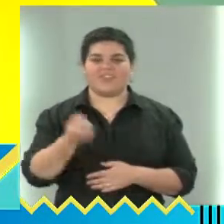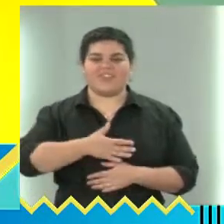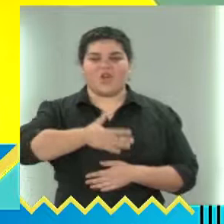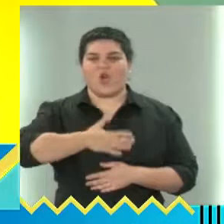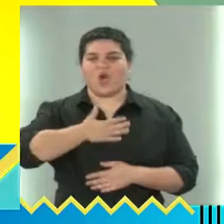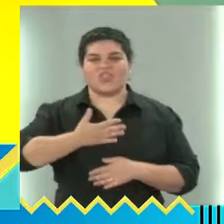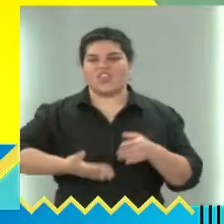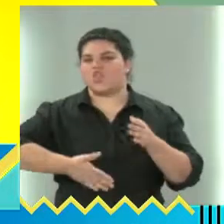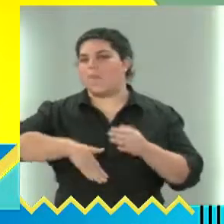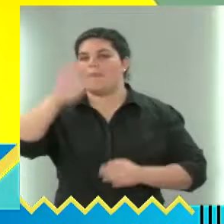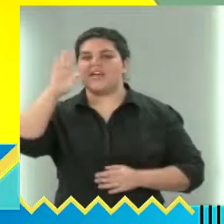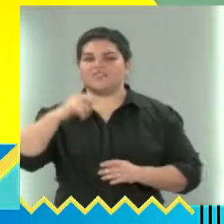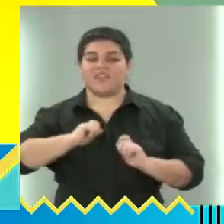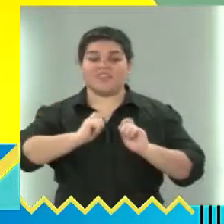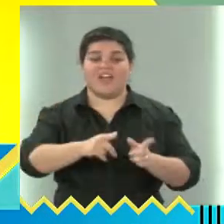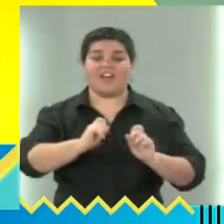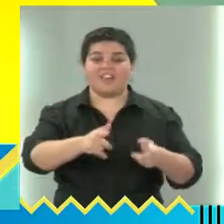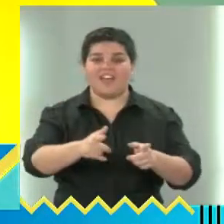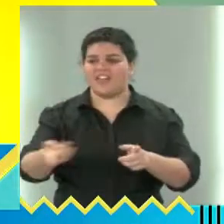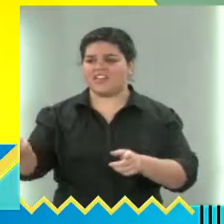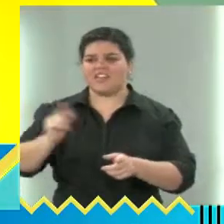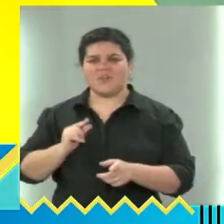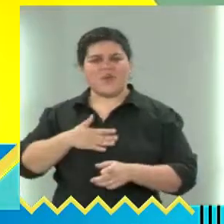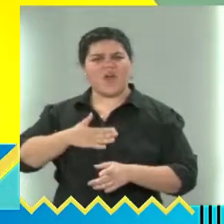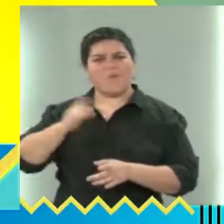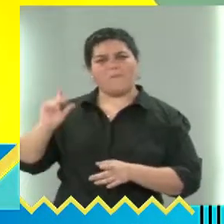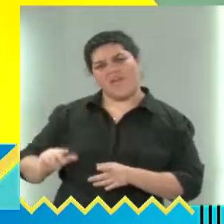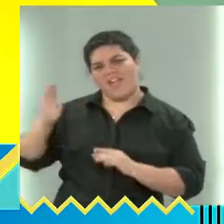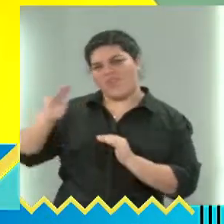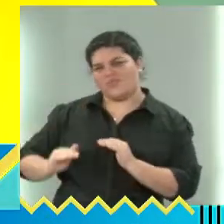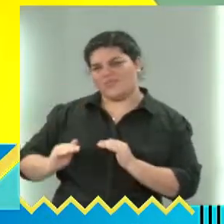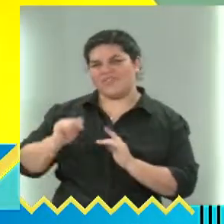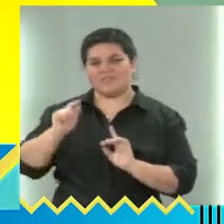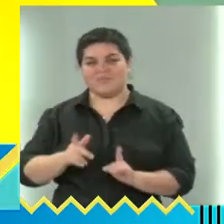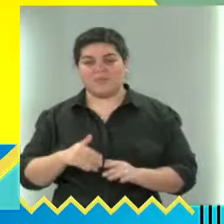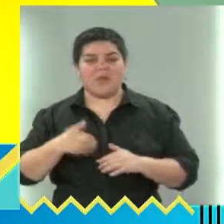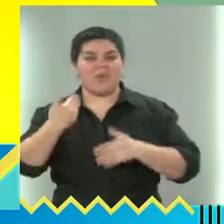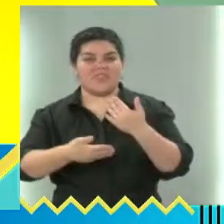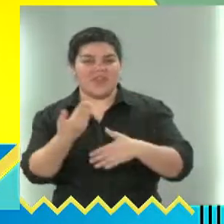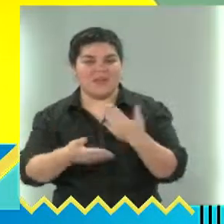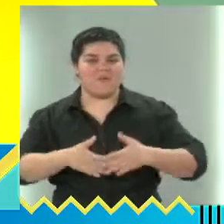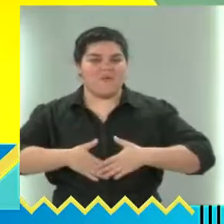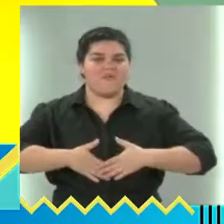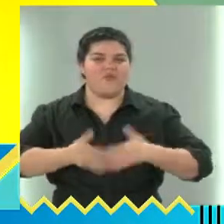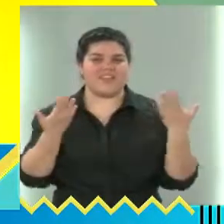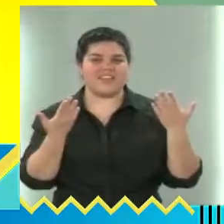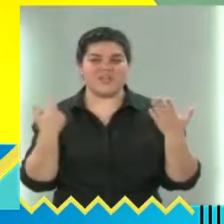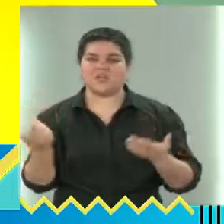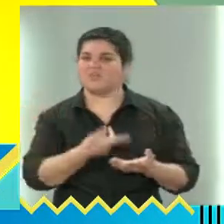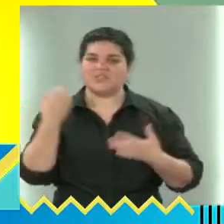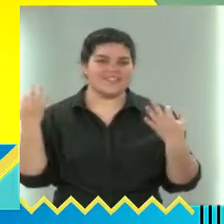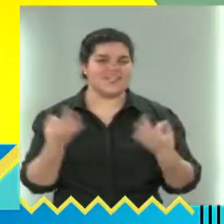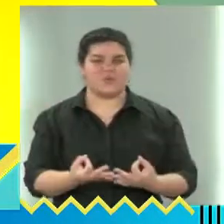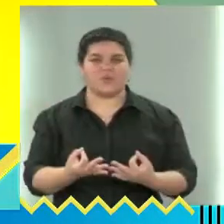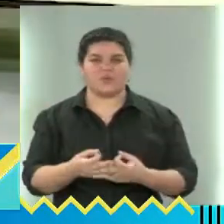Bueno, si quieren experimentar eso y ir algunos pasitos a la felicidad, no los estamos engañando. Bien. Nos ha Te pasado